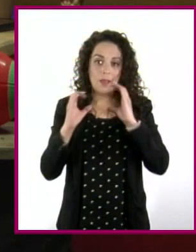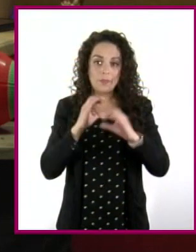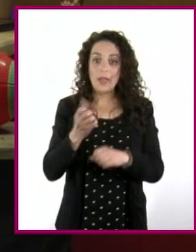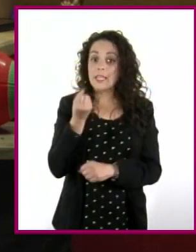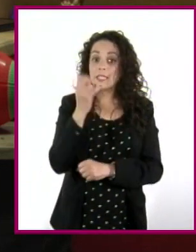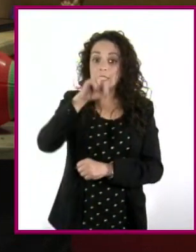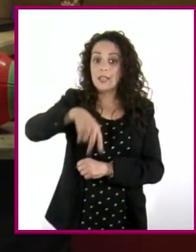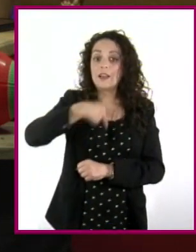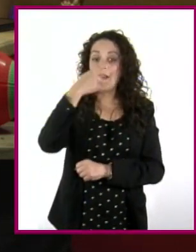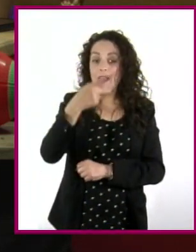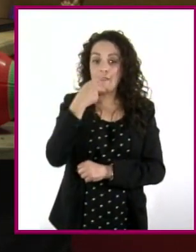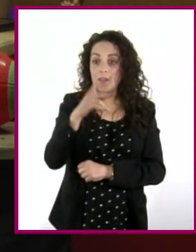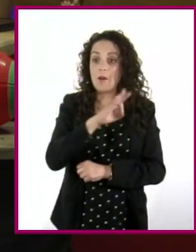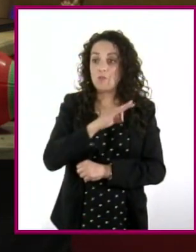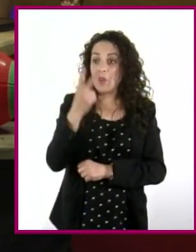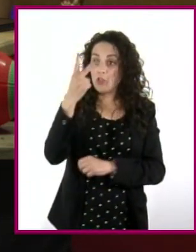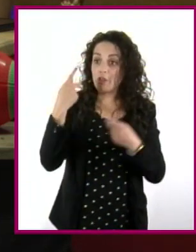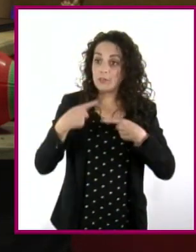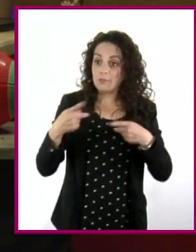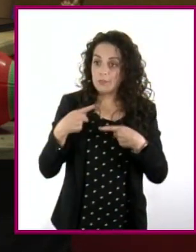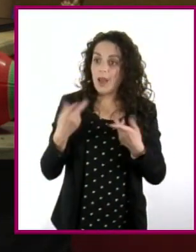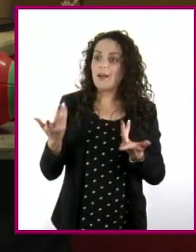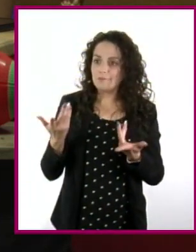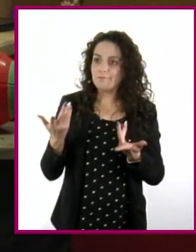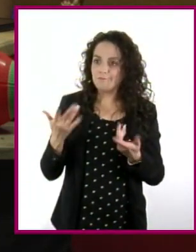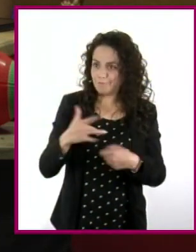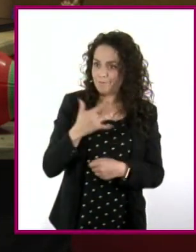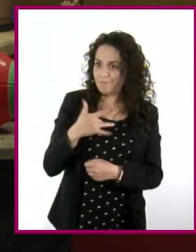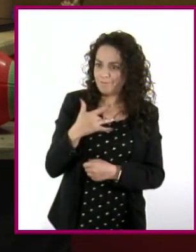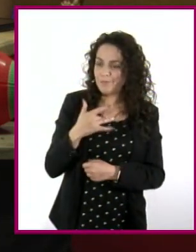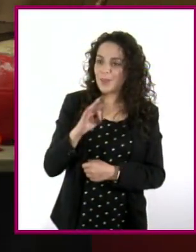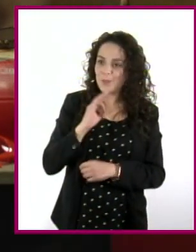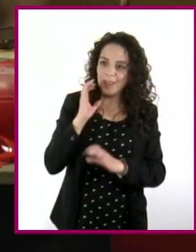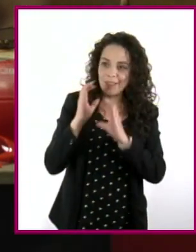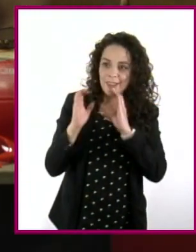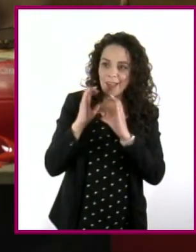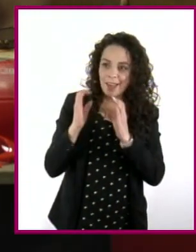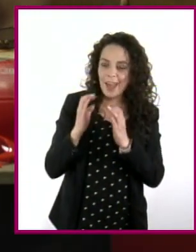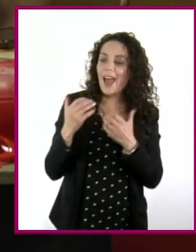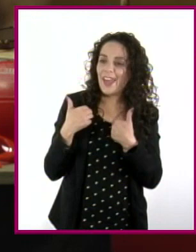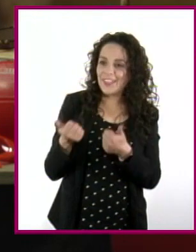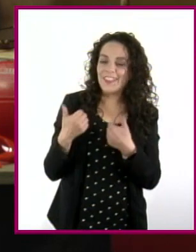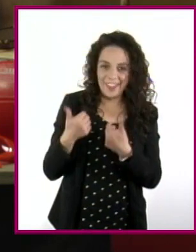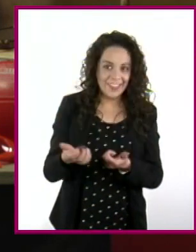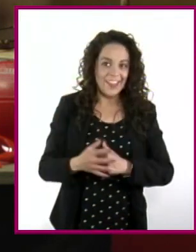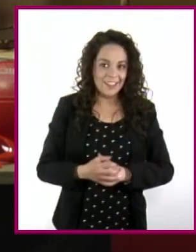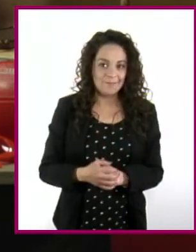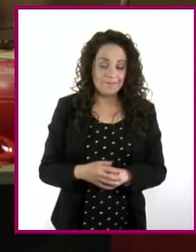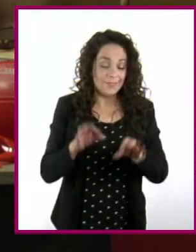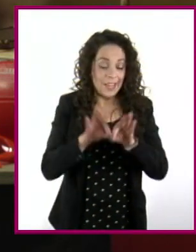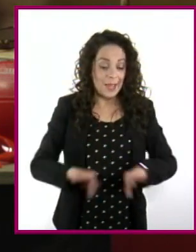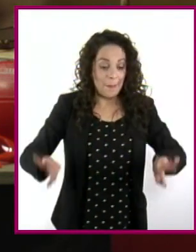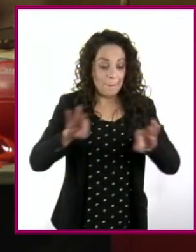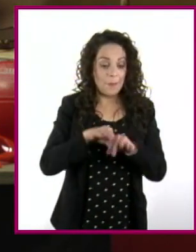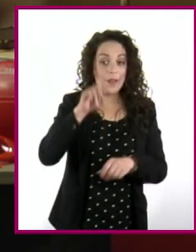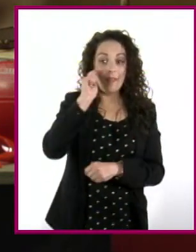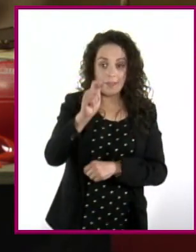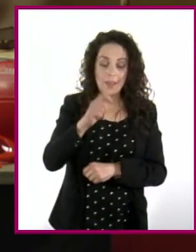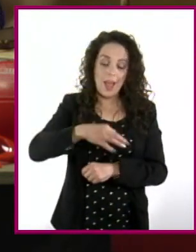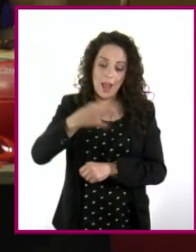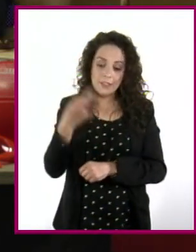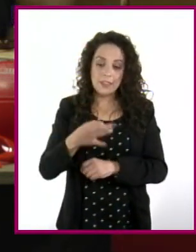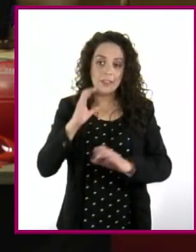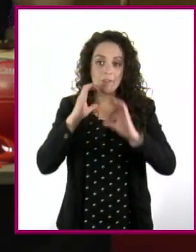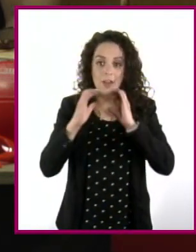verbal, que permiten que dos personas compartan ciertos sentidos y significados. Lo ideal es alcanzar una comunicación asertiva